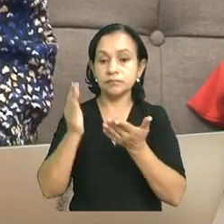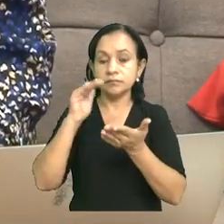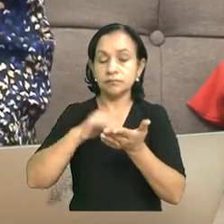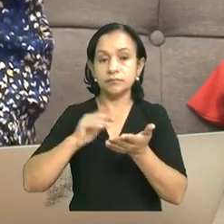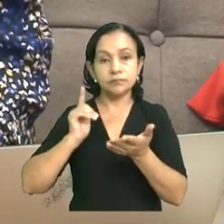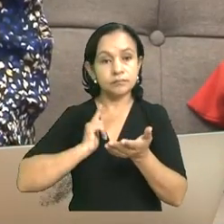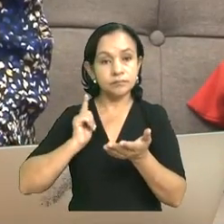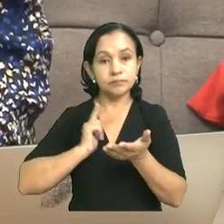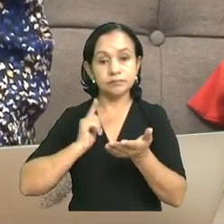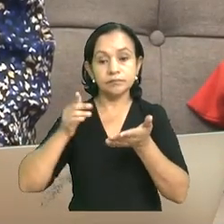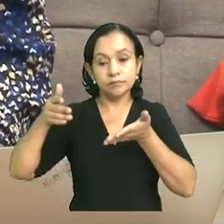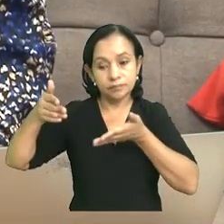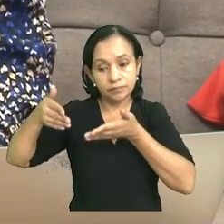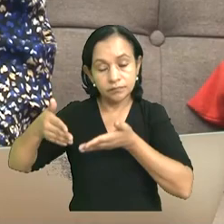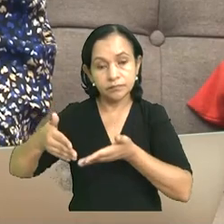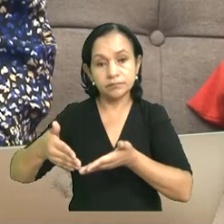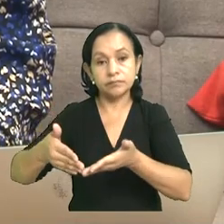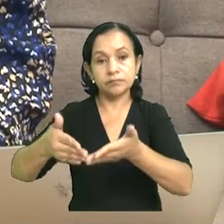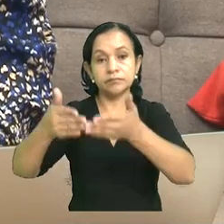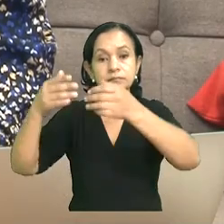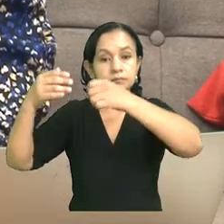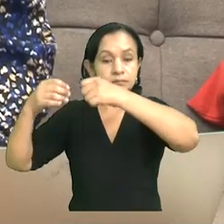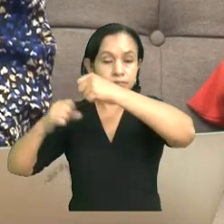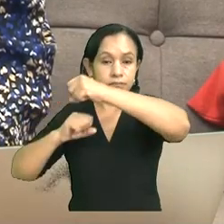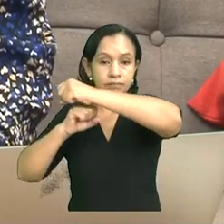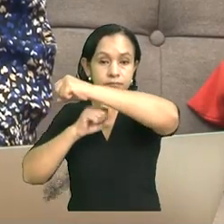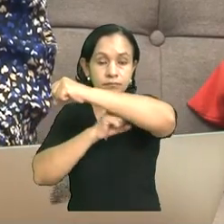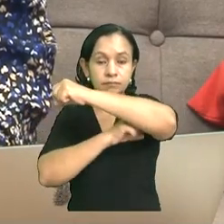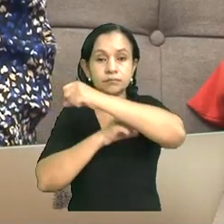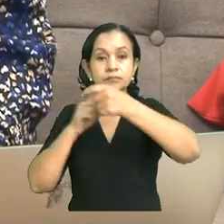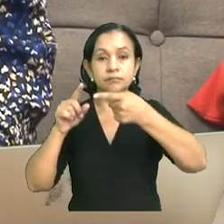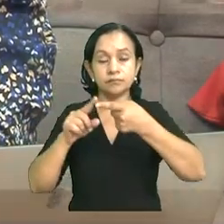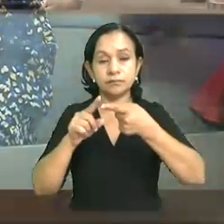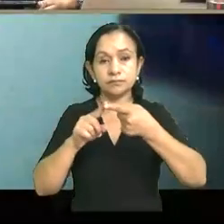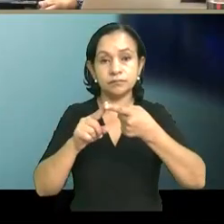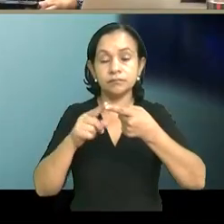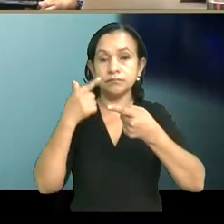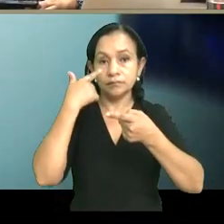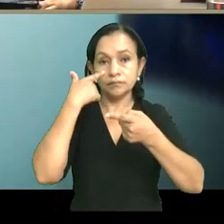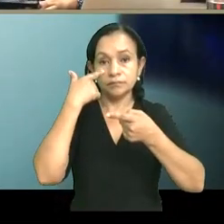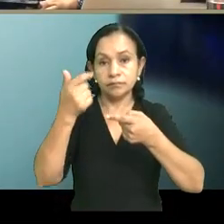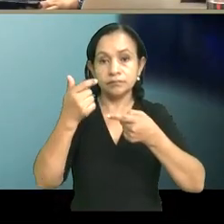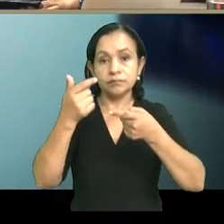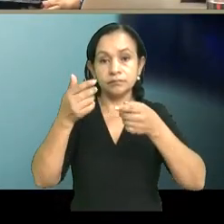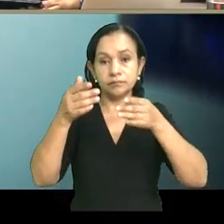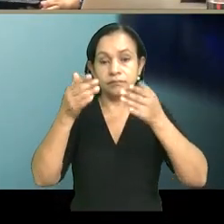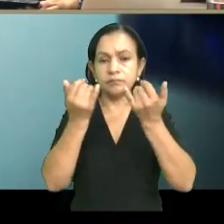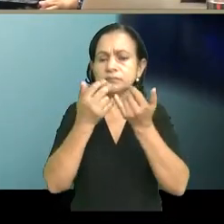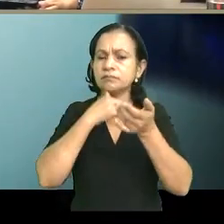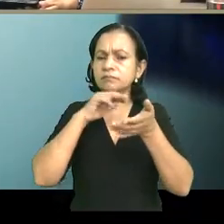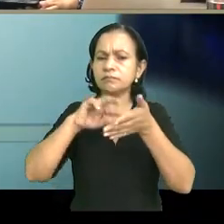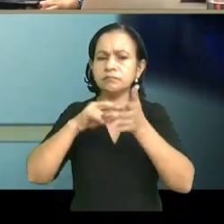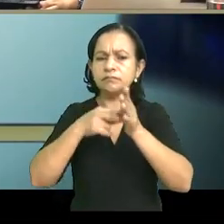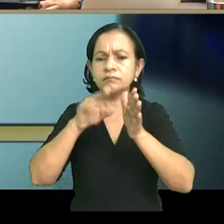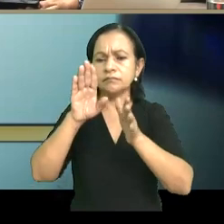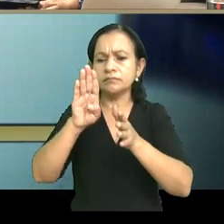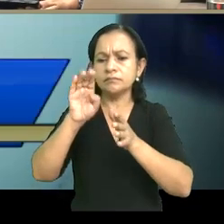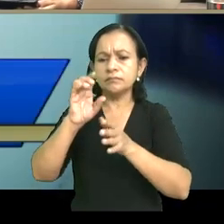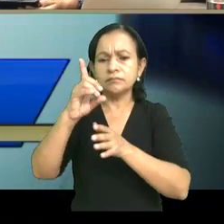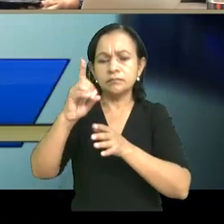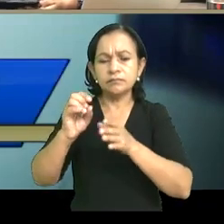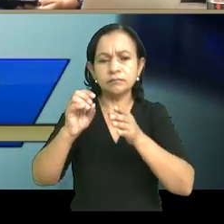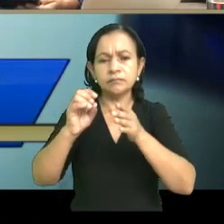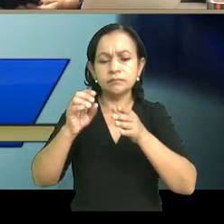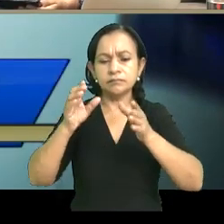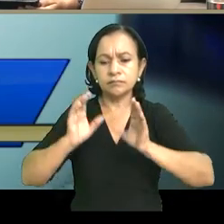rehabilitación de cauces, de puentes vado, por ejemplo, que se le conocen, ¿no? Los vados, que son digamos estas